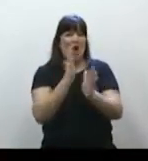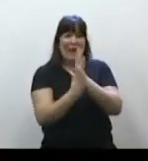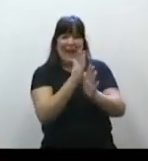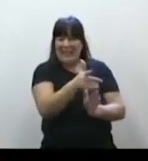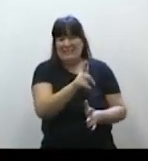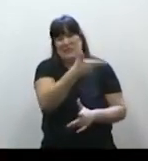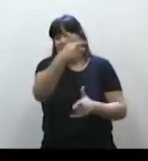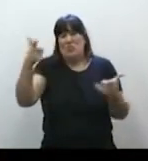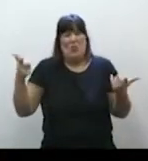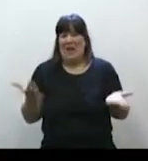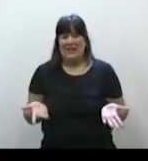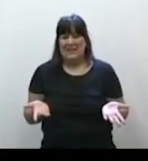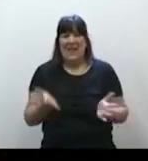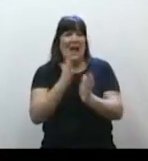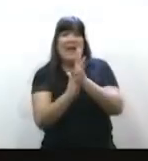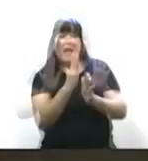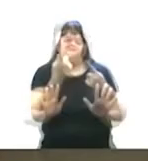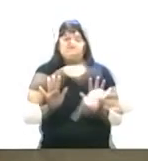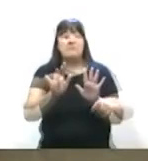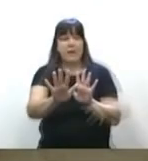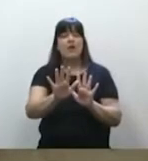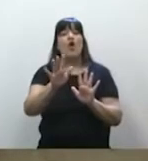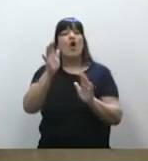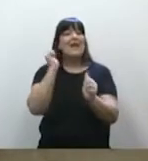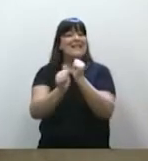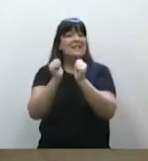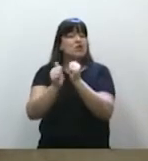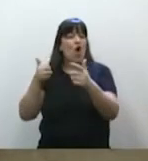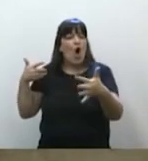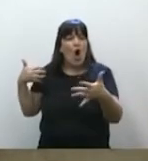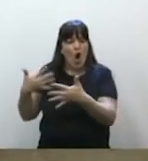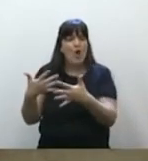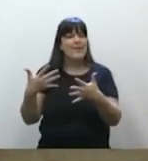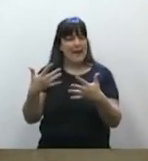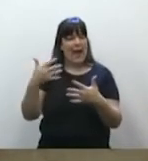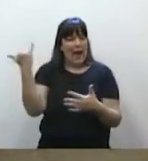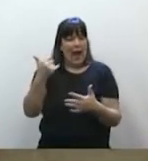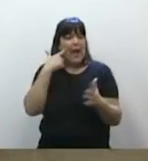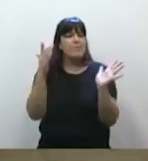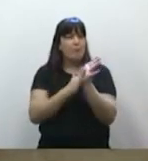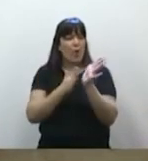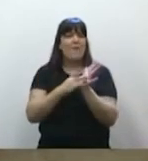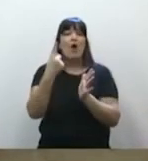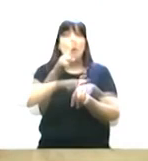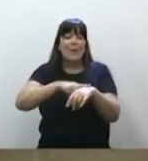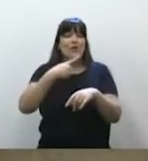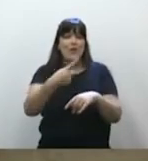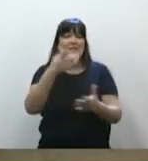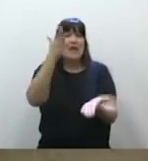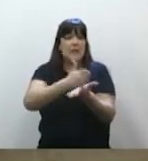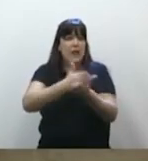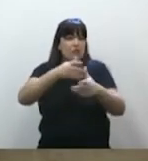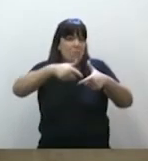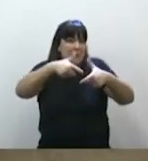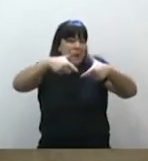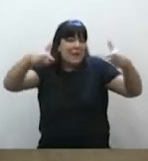existe. Las cosas no son gratis. Cuando se trata de ampliar derechos y autonomía, la